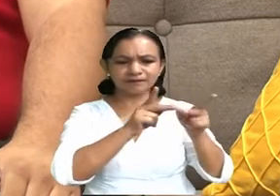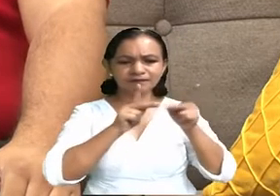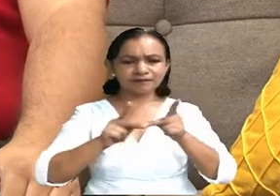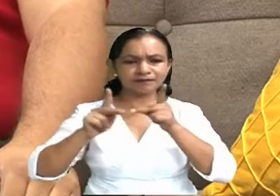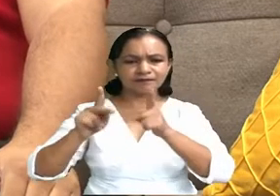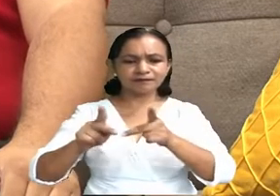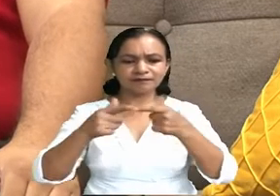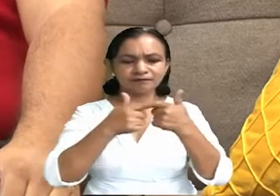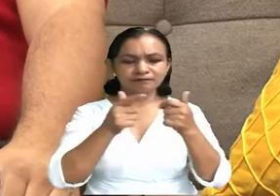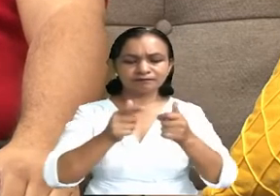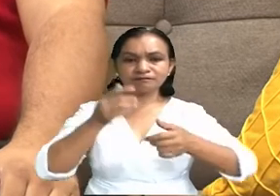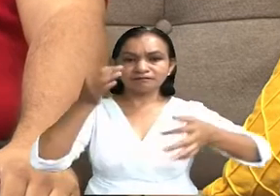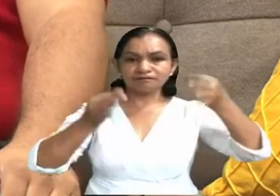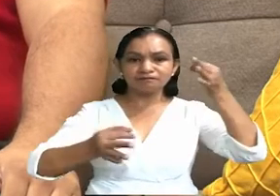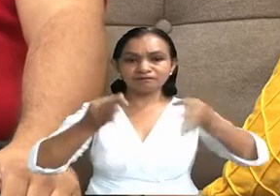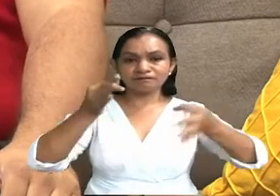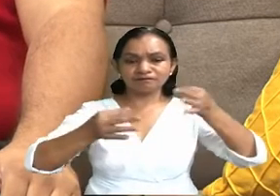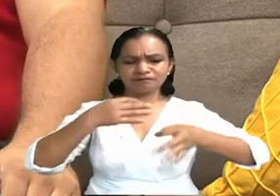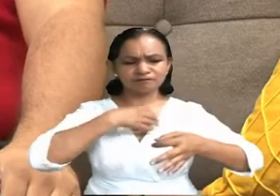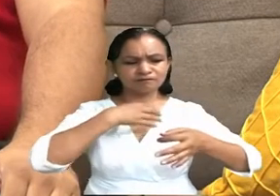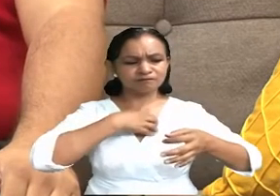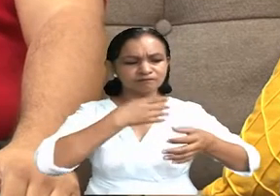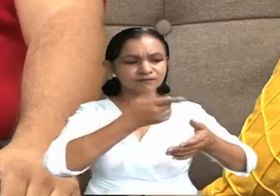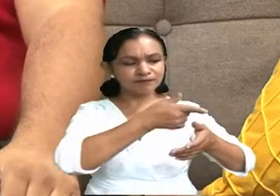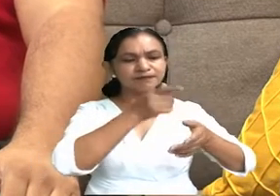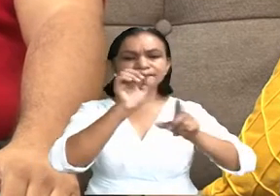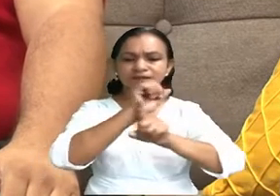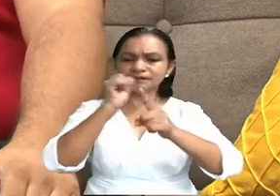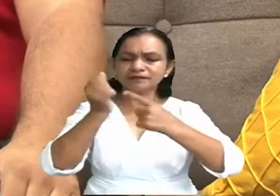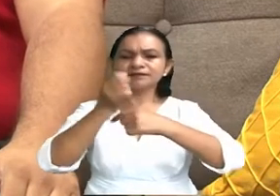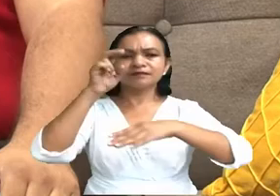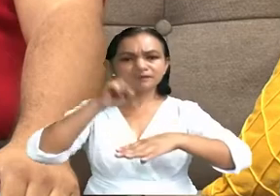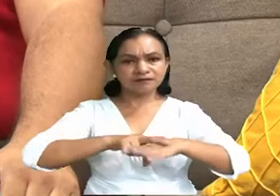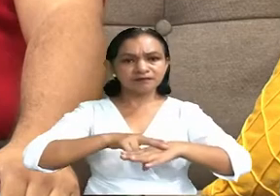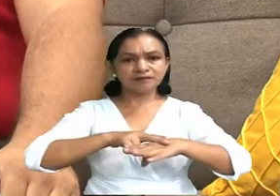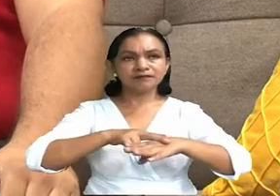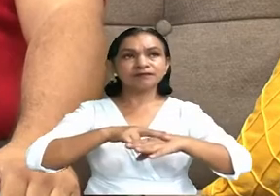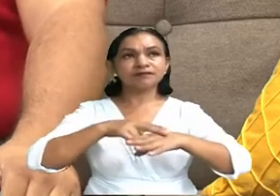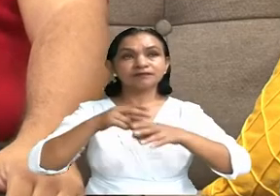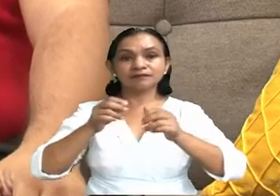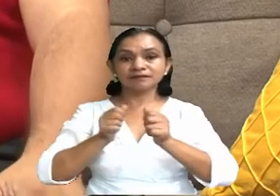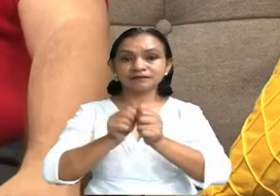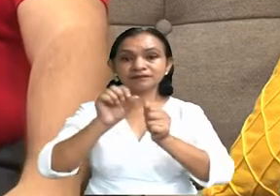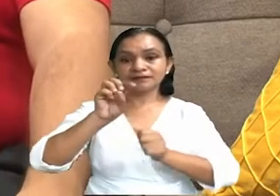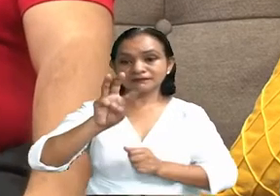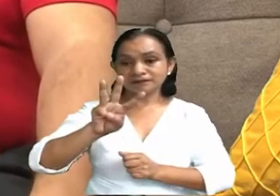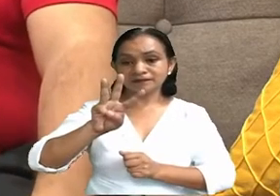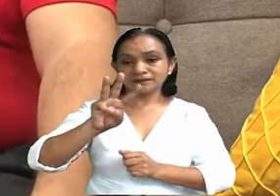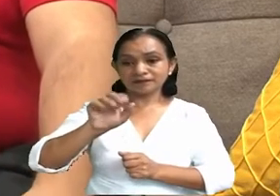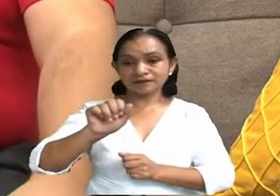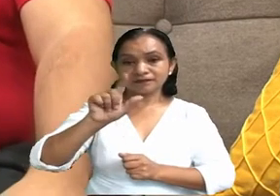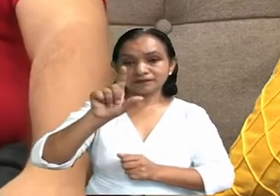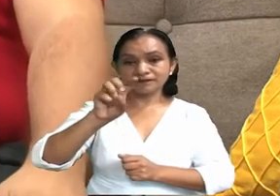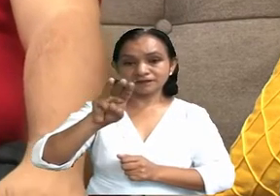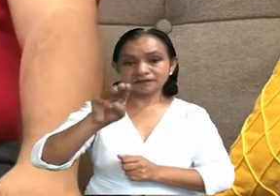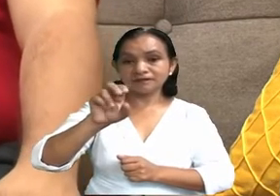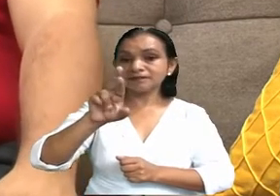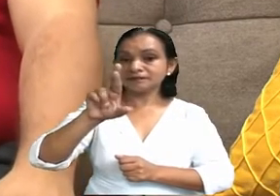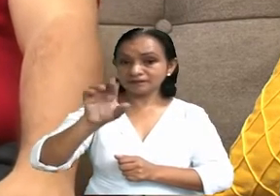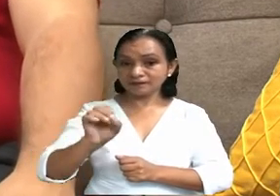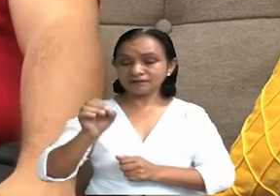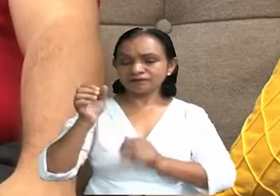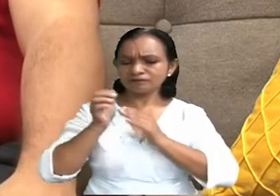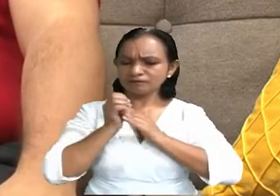toda la asesoría jurídica de la bancada sandinista en la Asamblea Nacional, okay, con el compañero Gualmaro Gutiérrez a la cabeza, ¿verdad?,